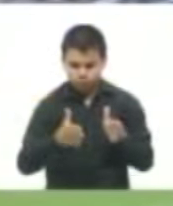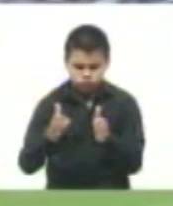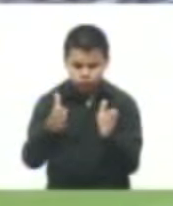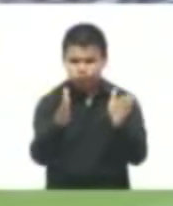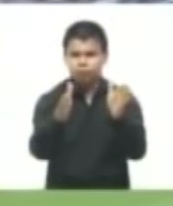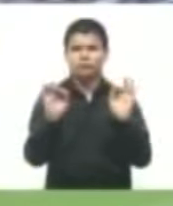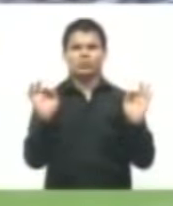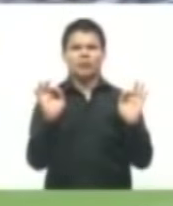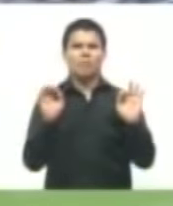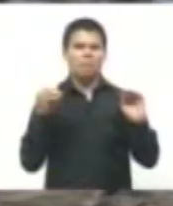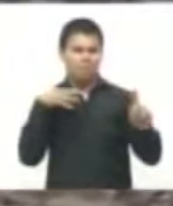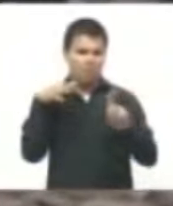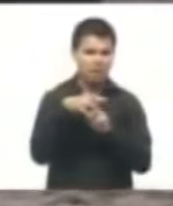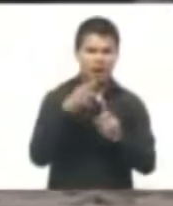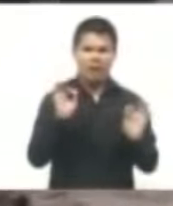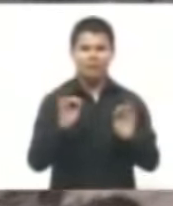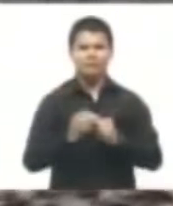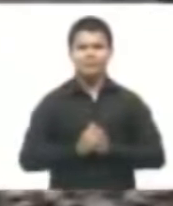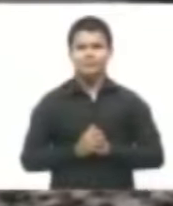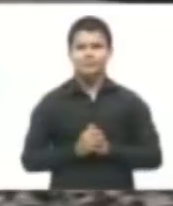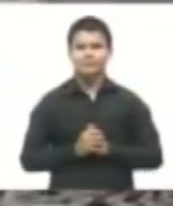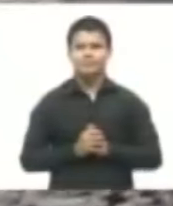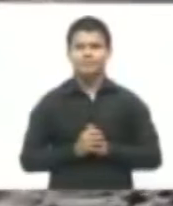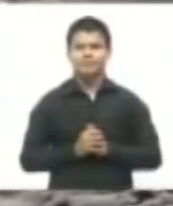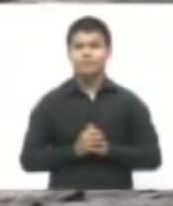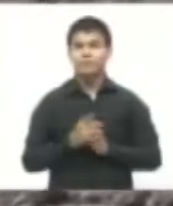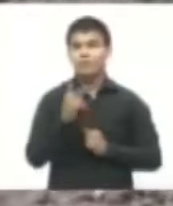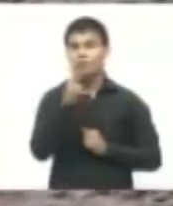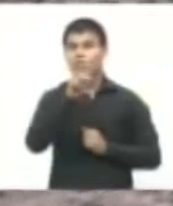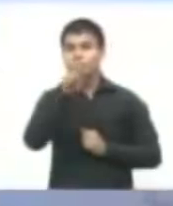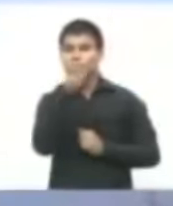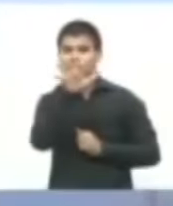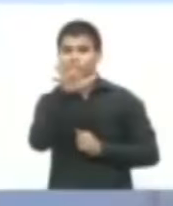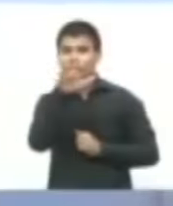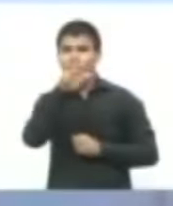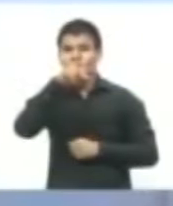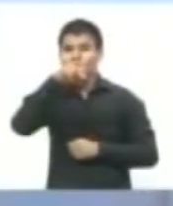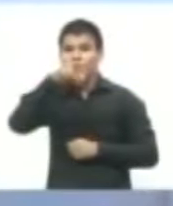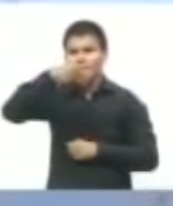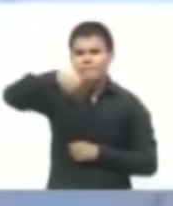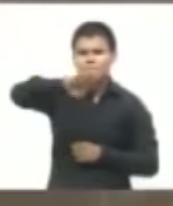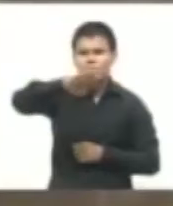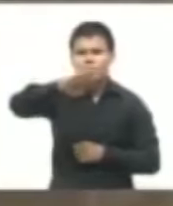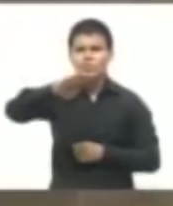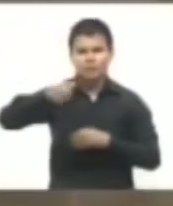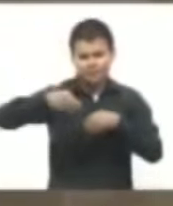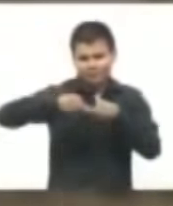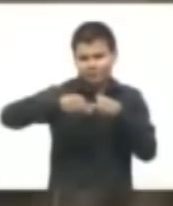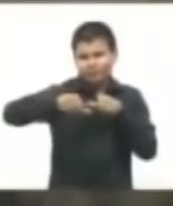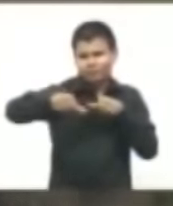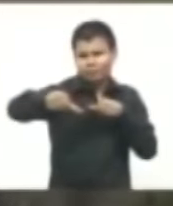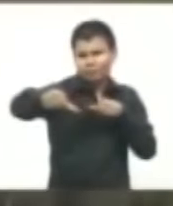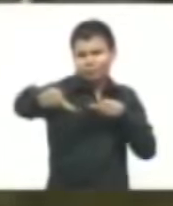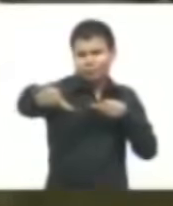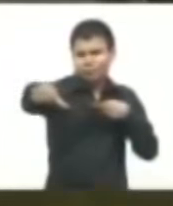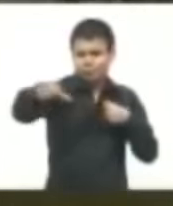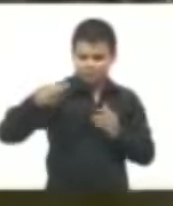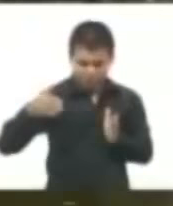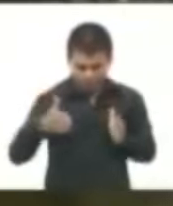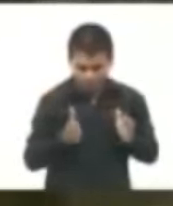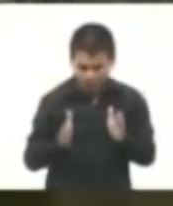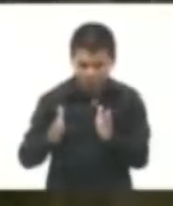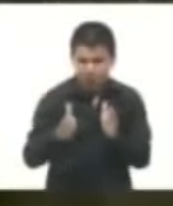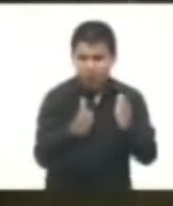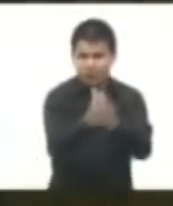en las noticias. 14.5 kilómetros de intervención en dragado del caño Clarín Viejo en la reserva Isla de Salamanca